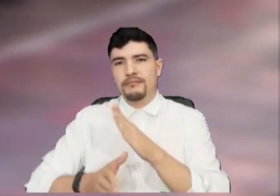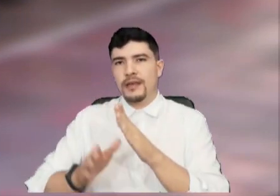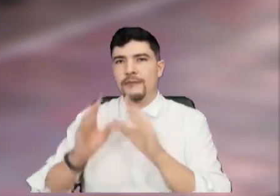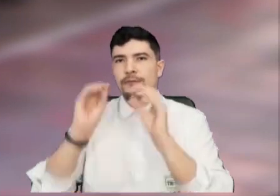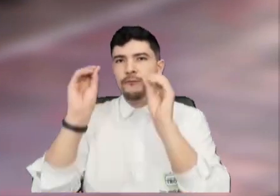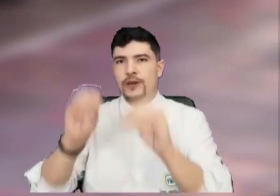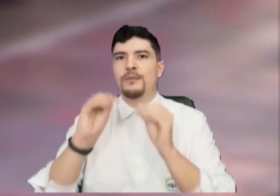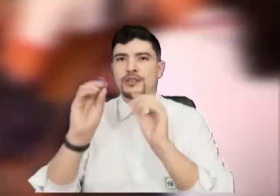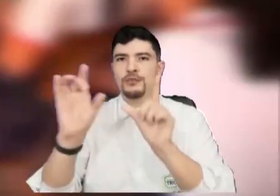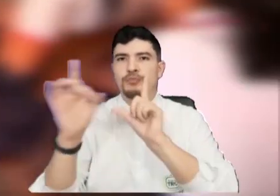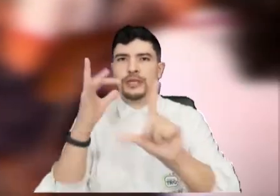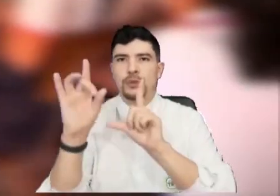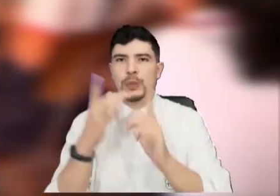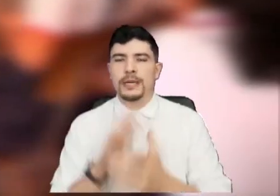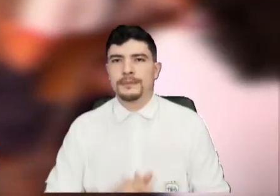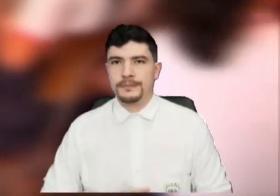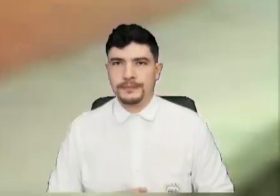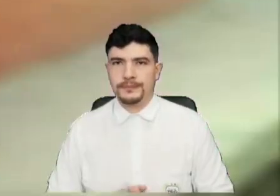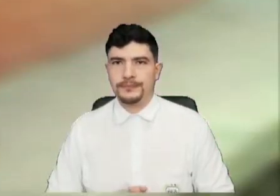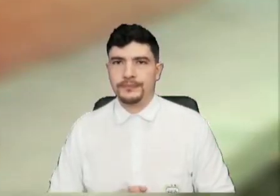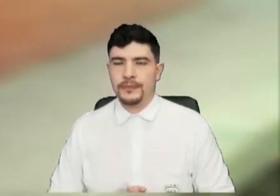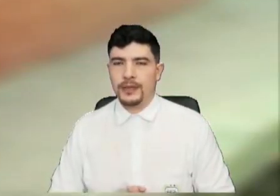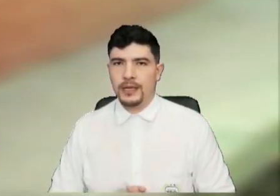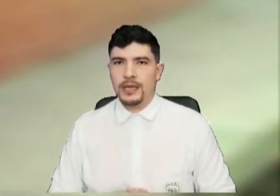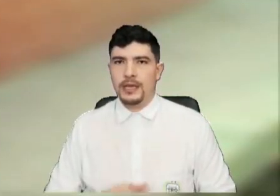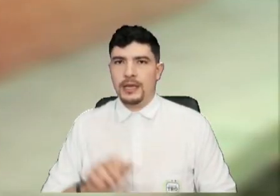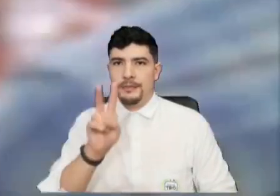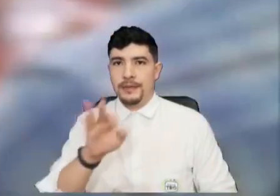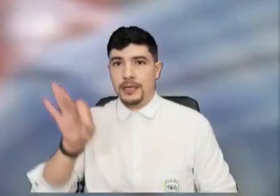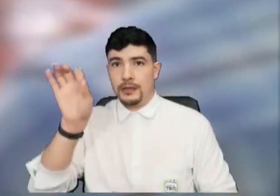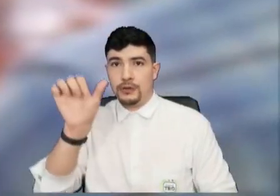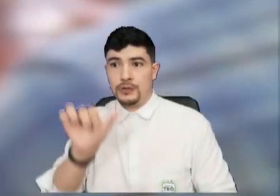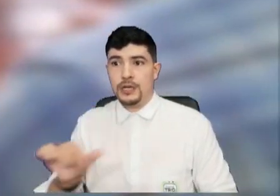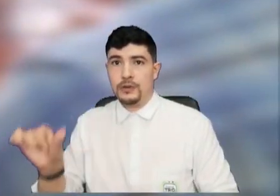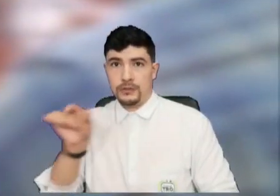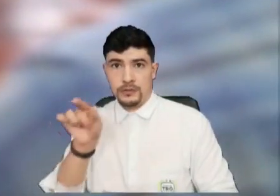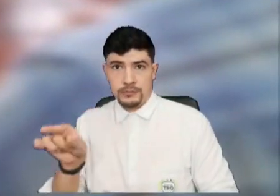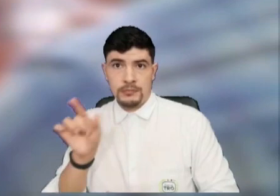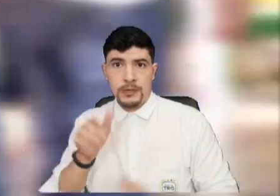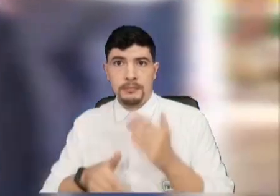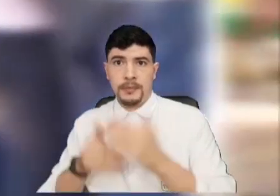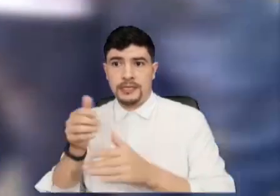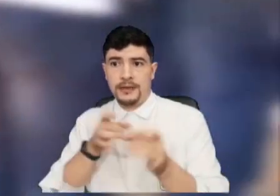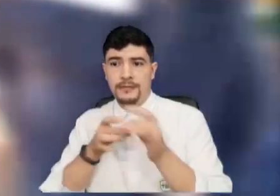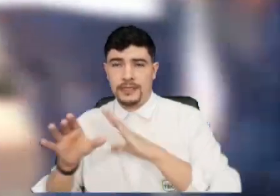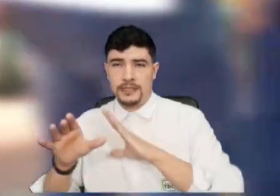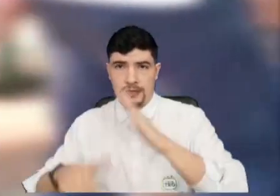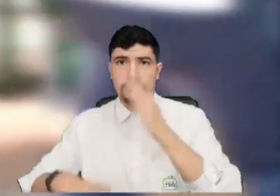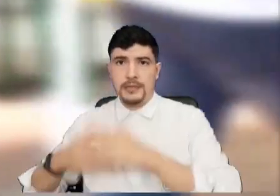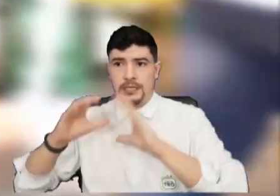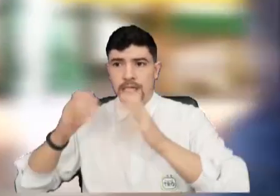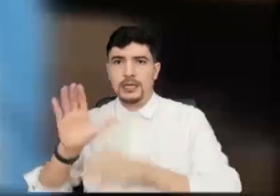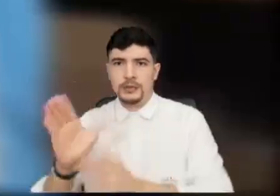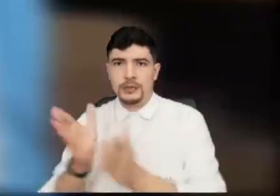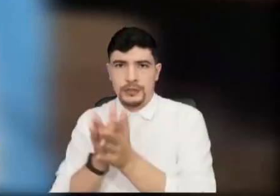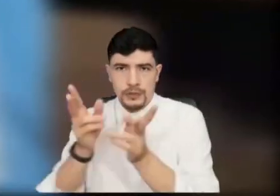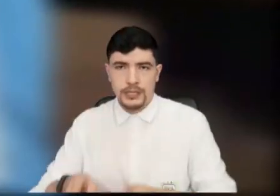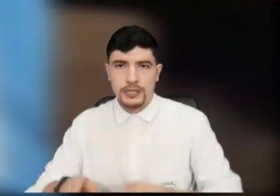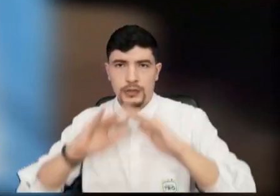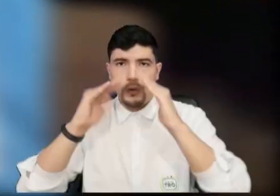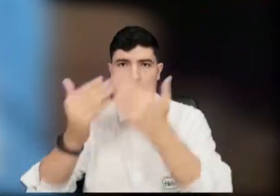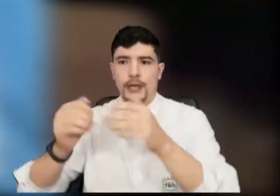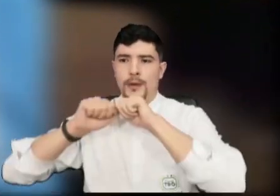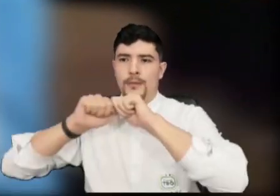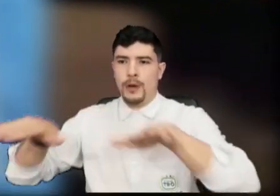agosto en la fecha del ministerio de educación nacional fijo para el regreso a las aulas de clases de los estudiantes de colegios públicos mientras